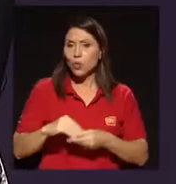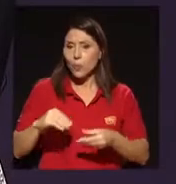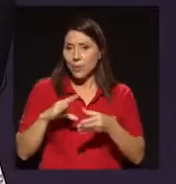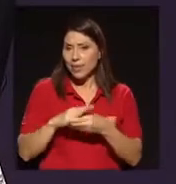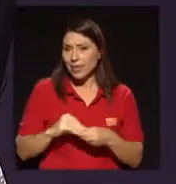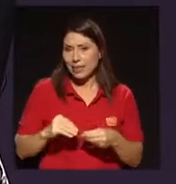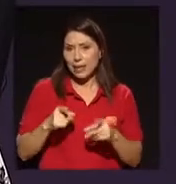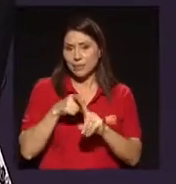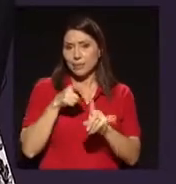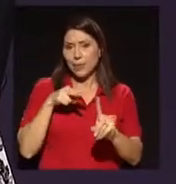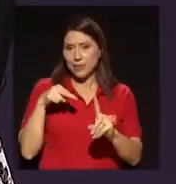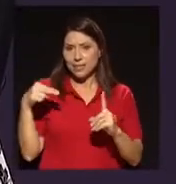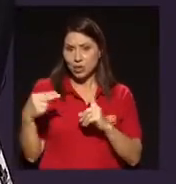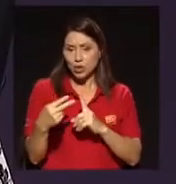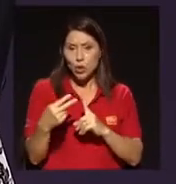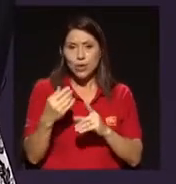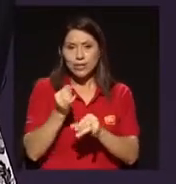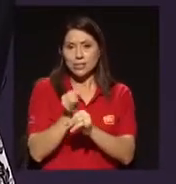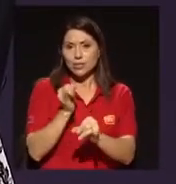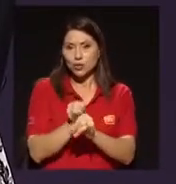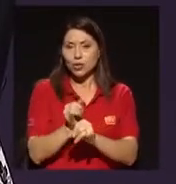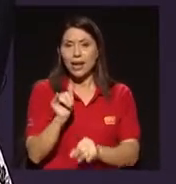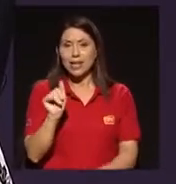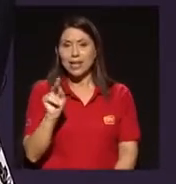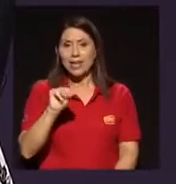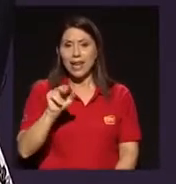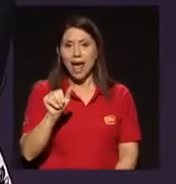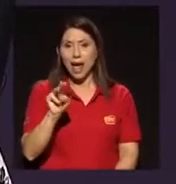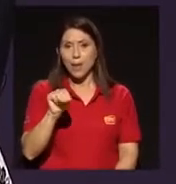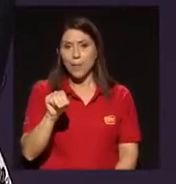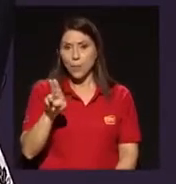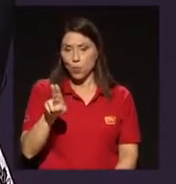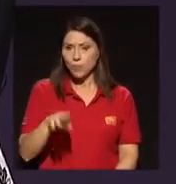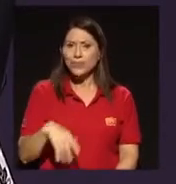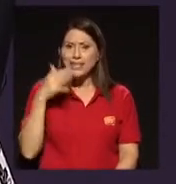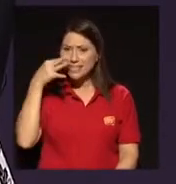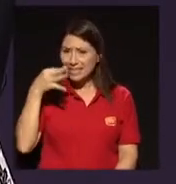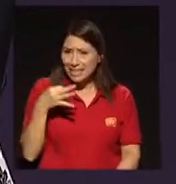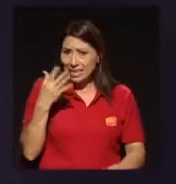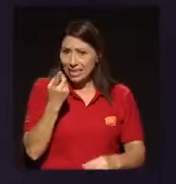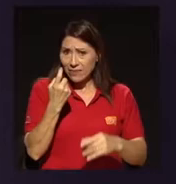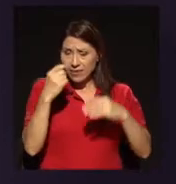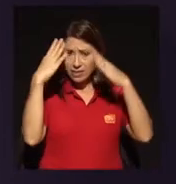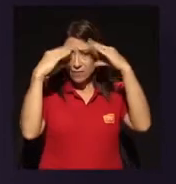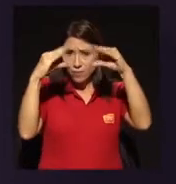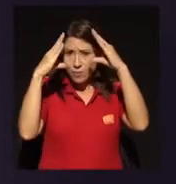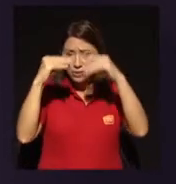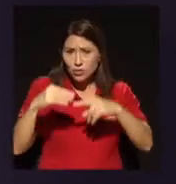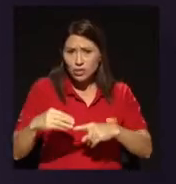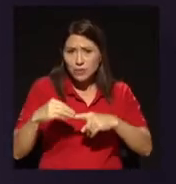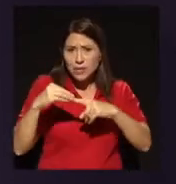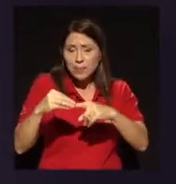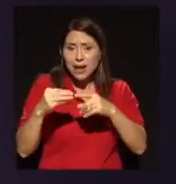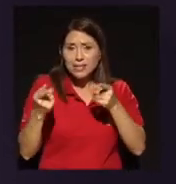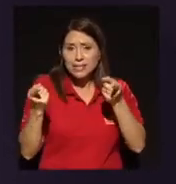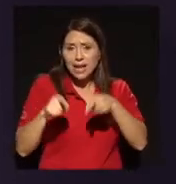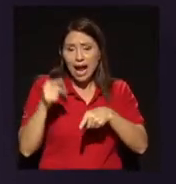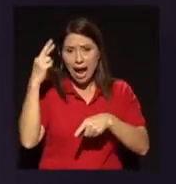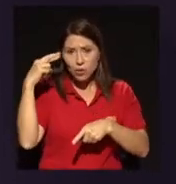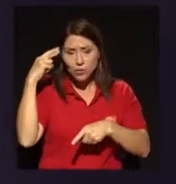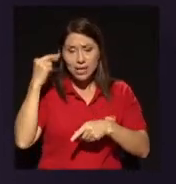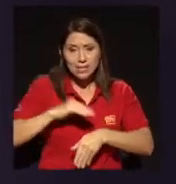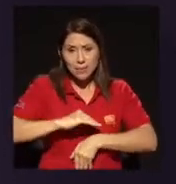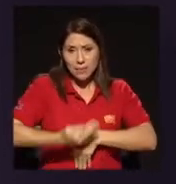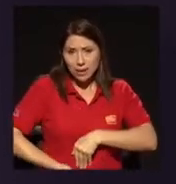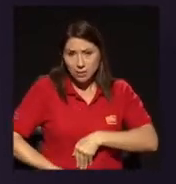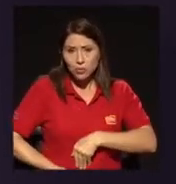desde la visión institucional que tiene el INAMU, ¿se continúa considerando que la falta de formación es una de las principales causas de embarazo